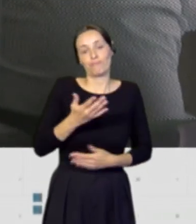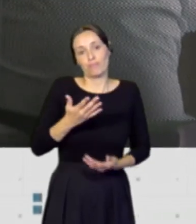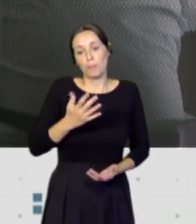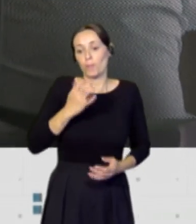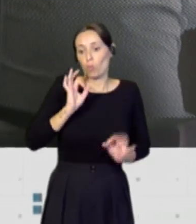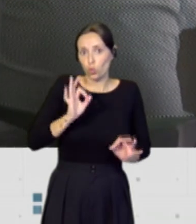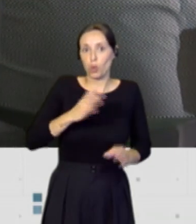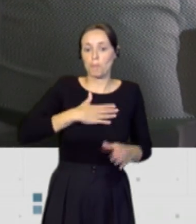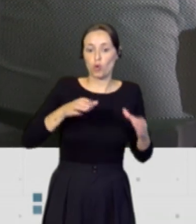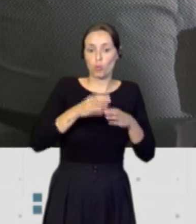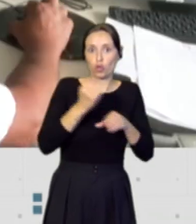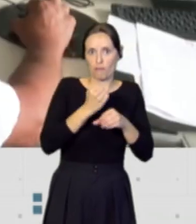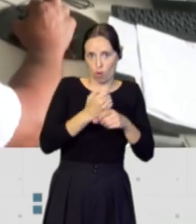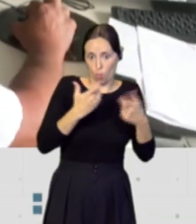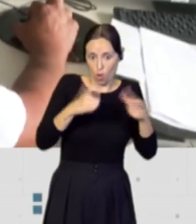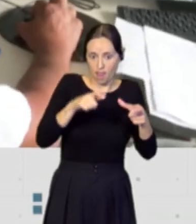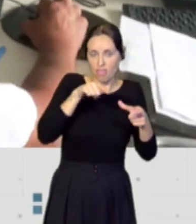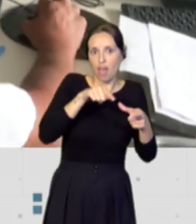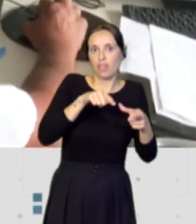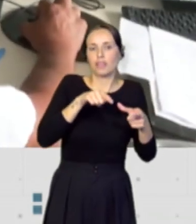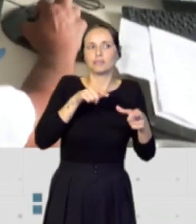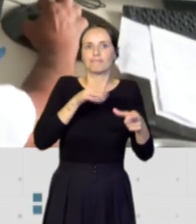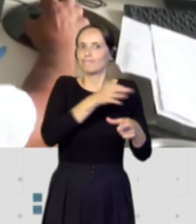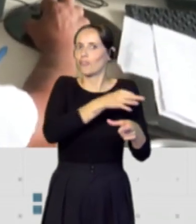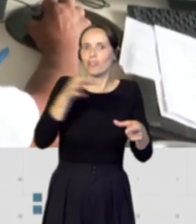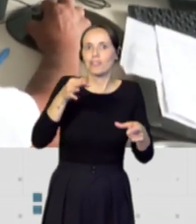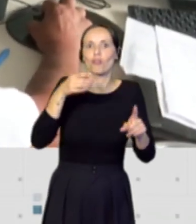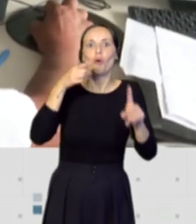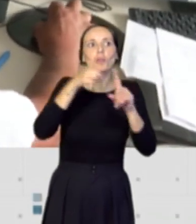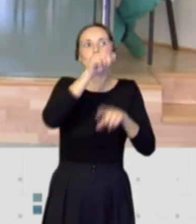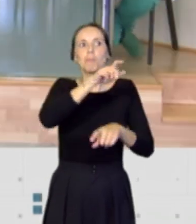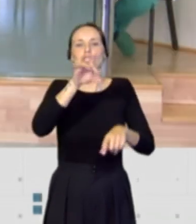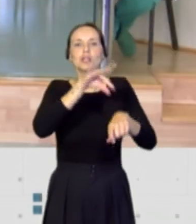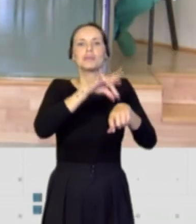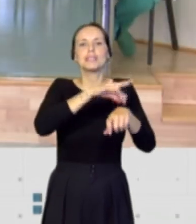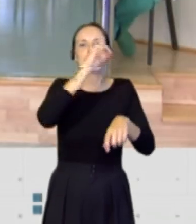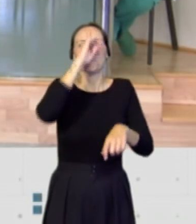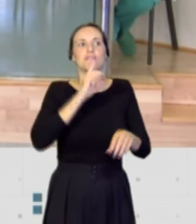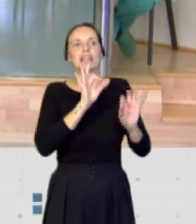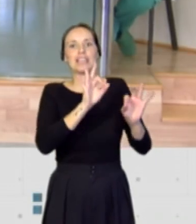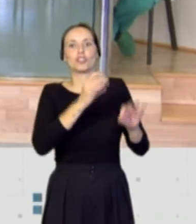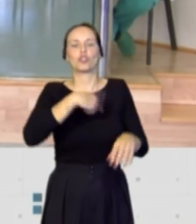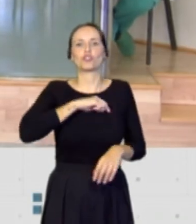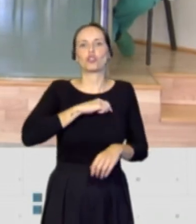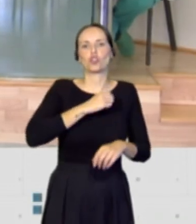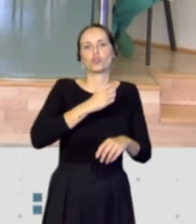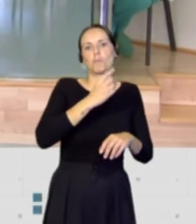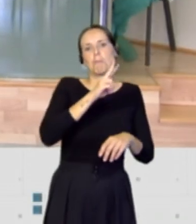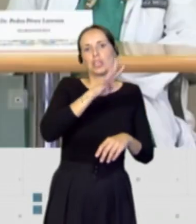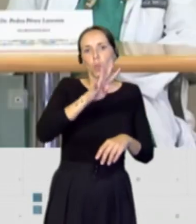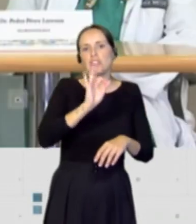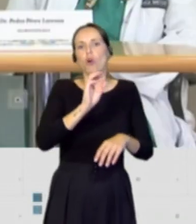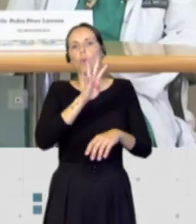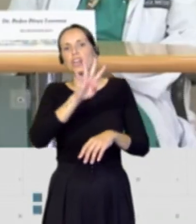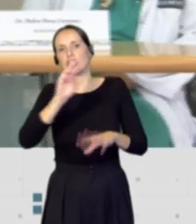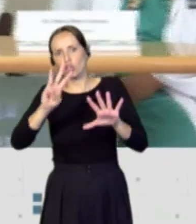ocasiones para ese perfil de pacientes porque los tenemos monitorizados 24, 48 horas en una unidad con videocámaras,